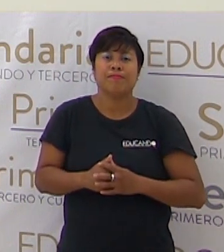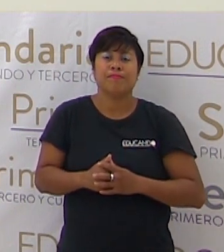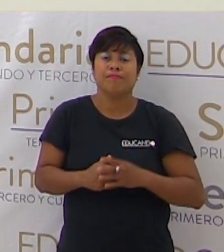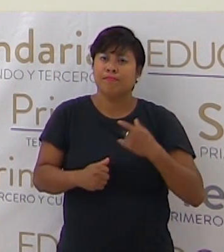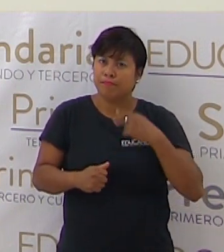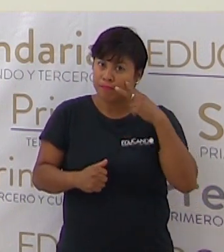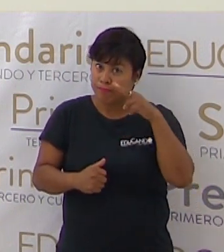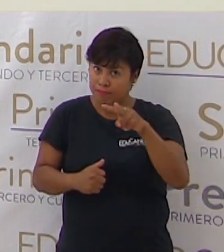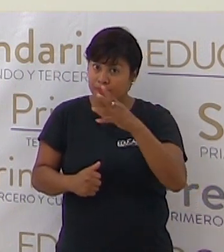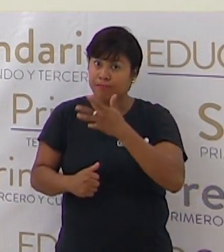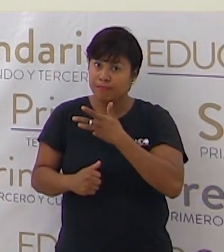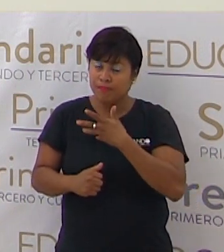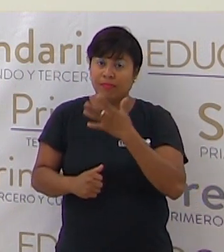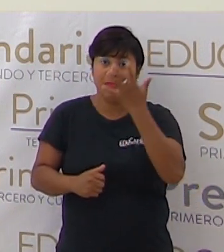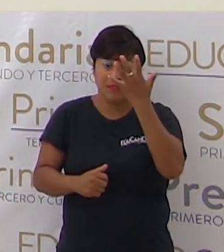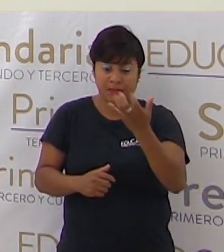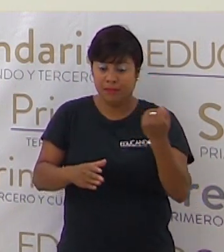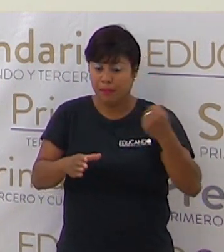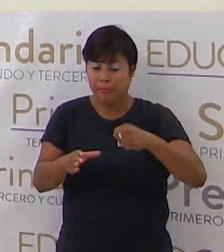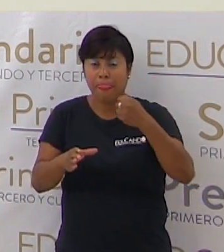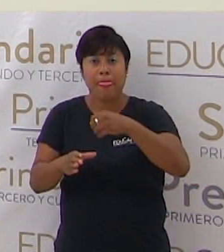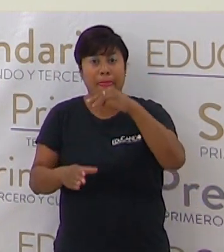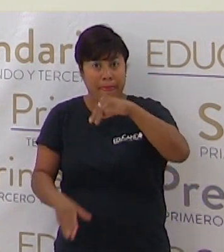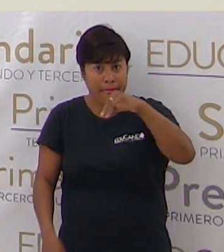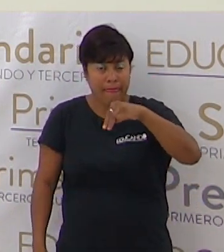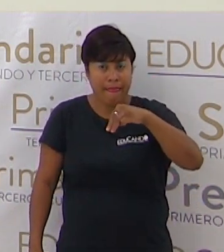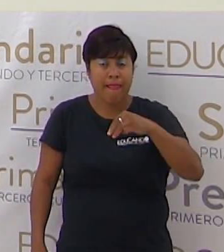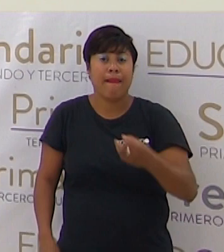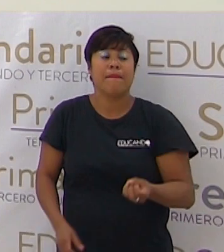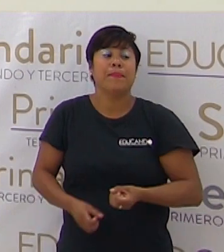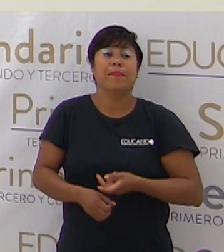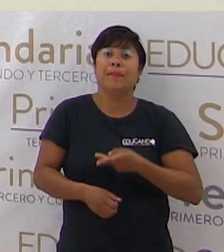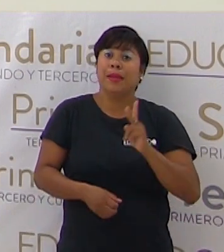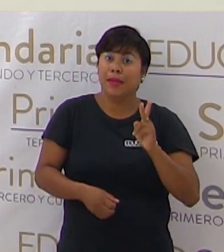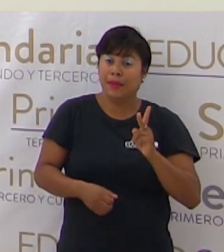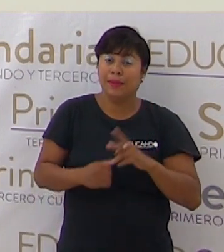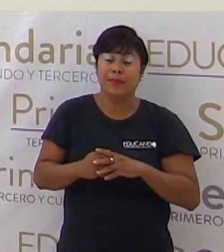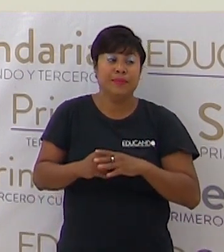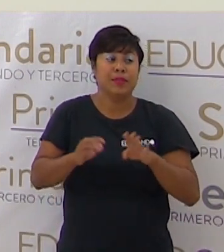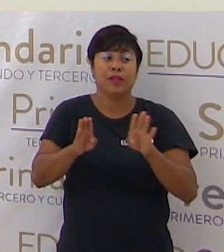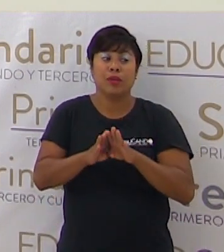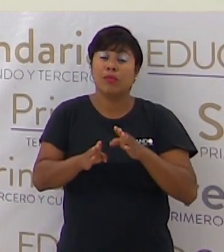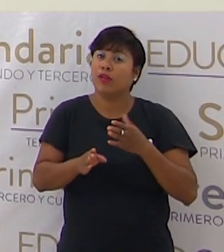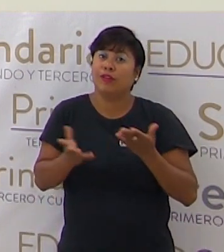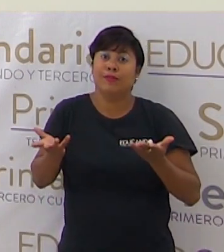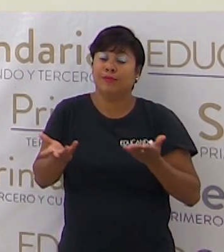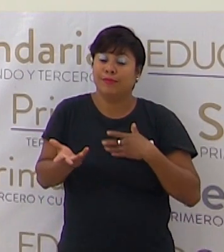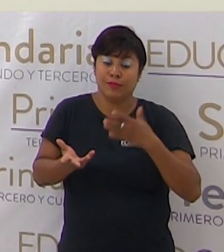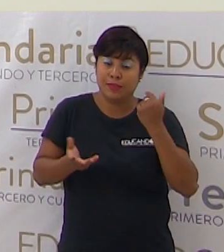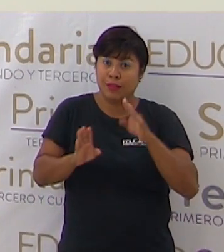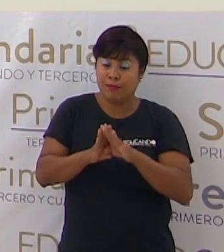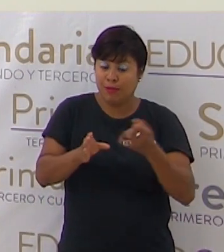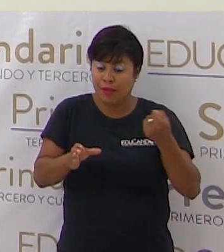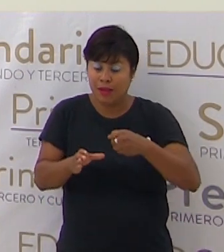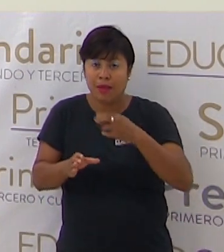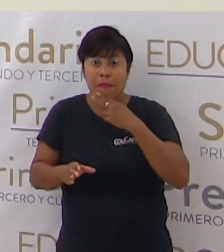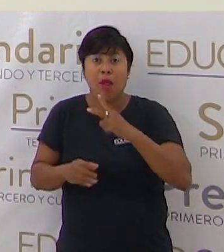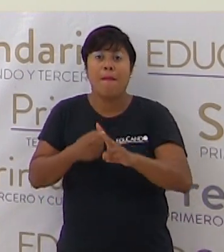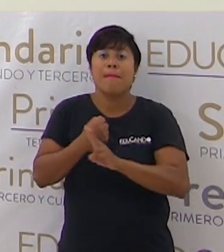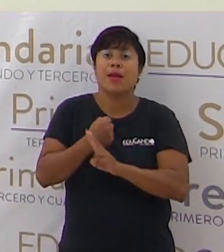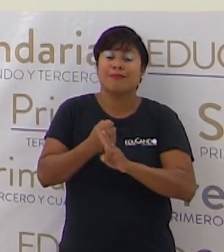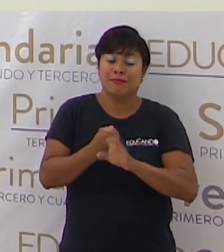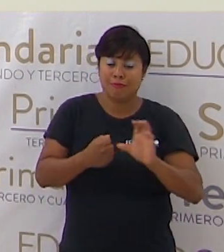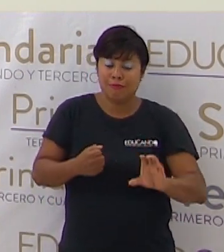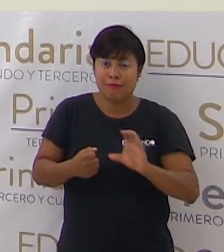Ya vi que me salen 5 jarritas medianas, pero como no se van a tomar la jarrita, sino un